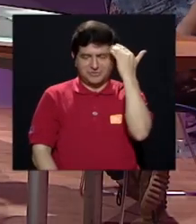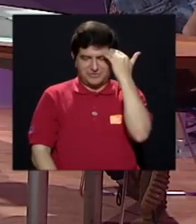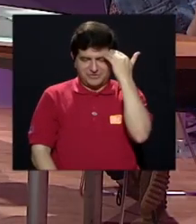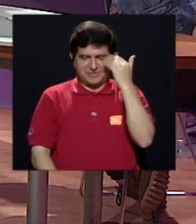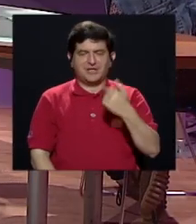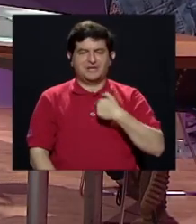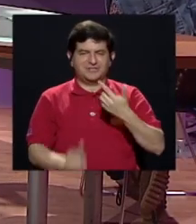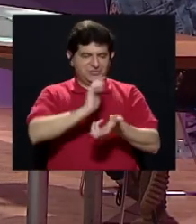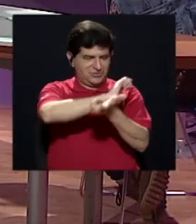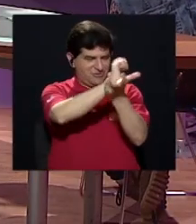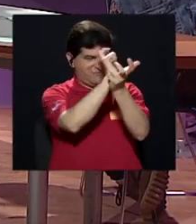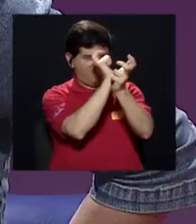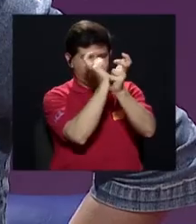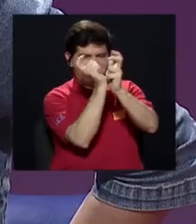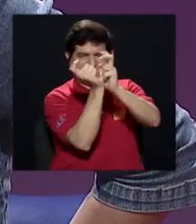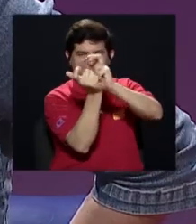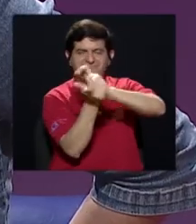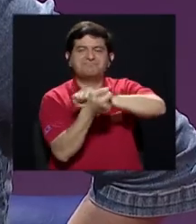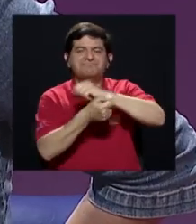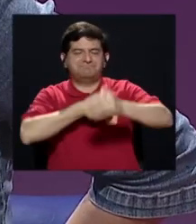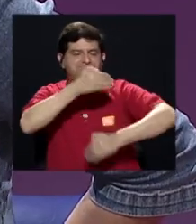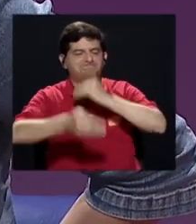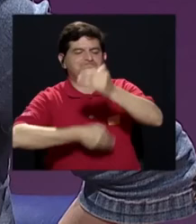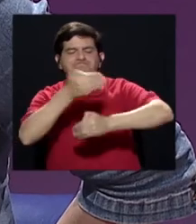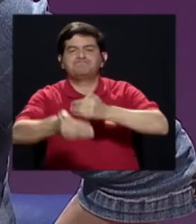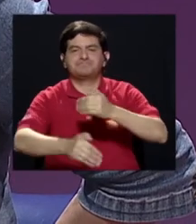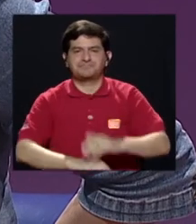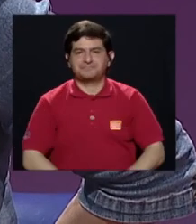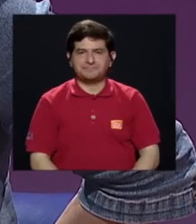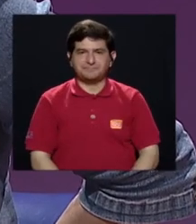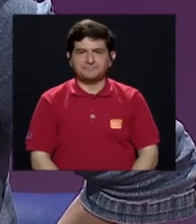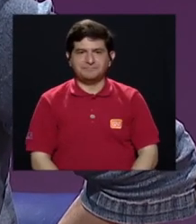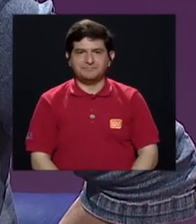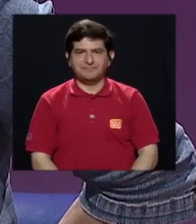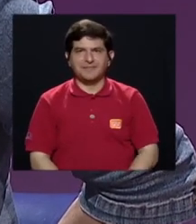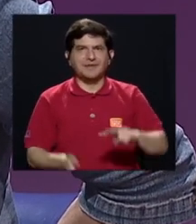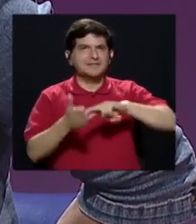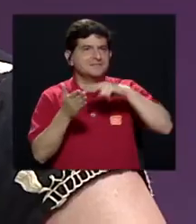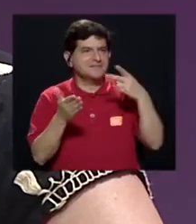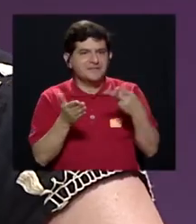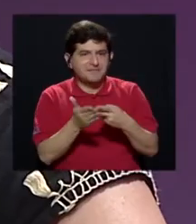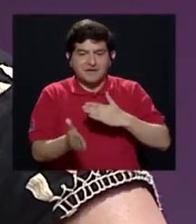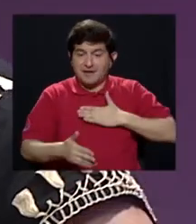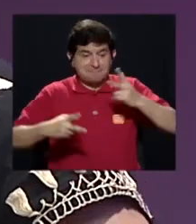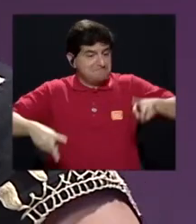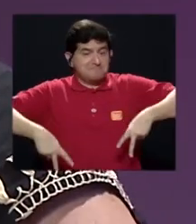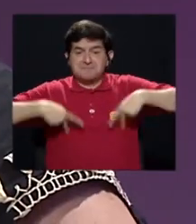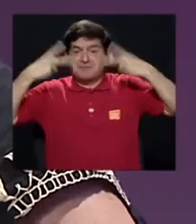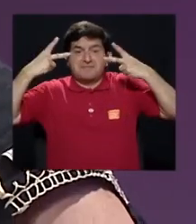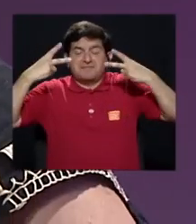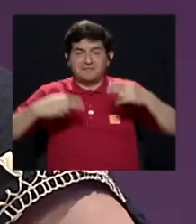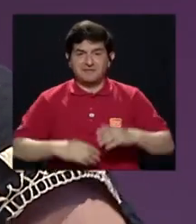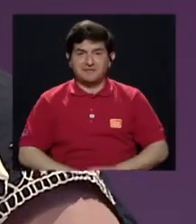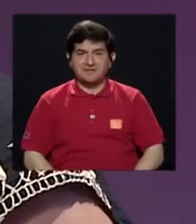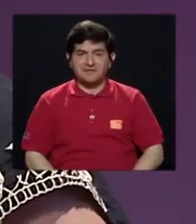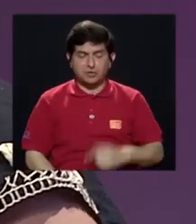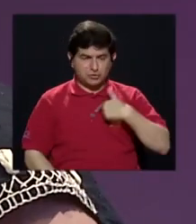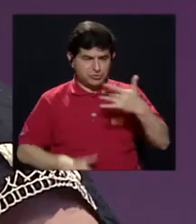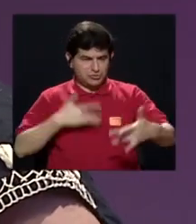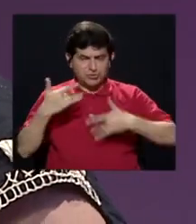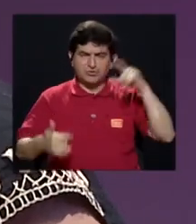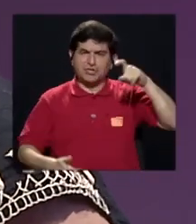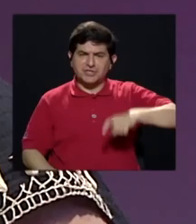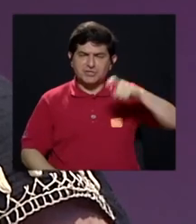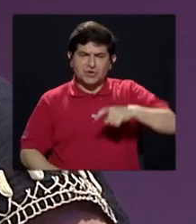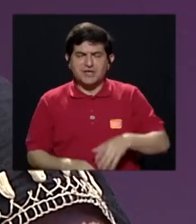transformando, digamos, ¿verdad? Que para mí esto es, sí, es mi vida, ¿verdad? O sea, siento que ocupo